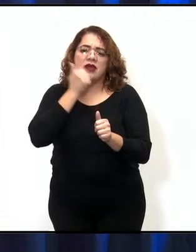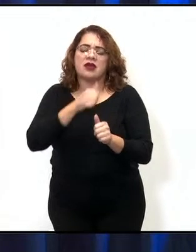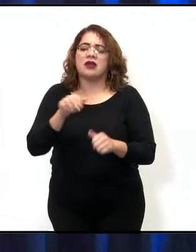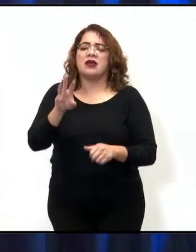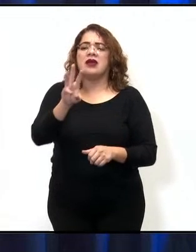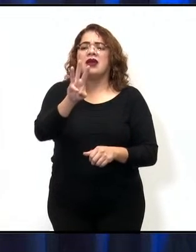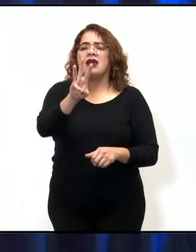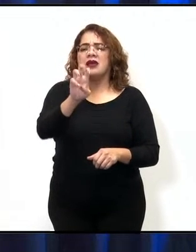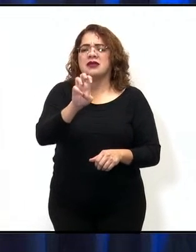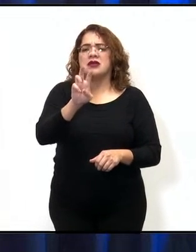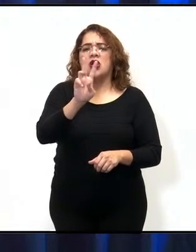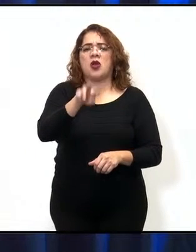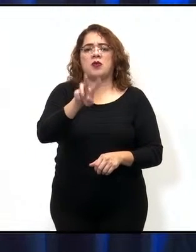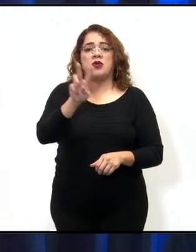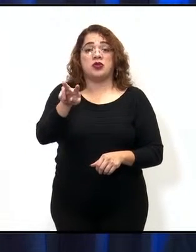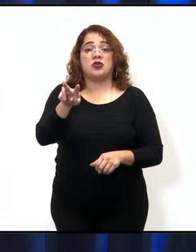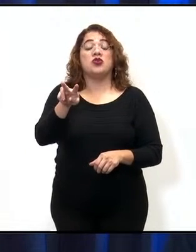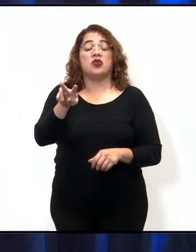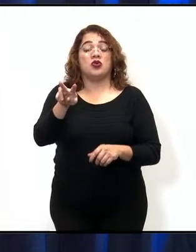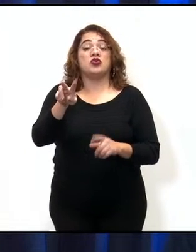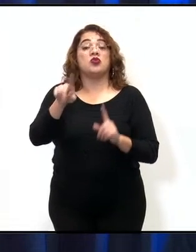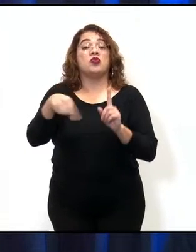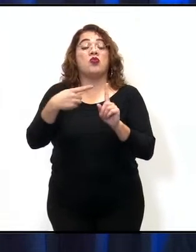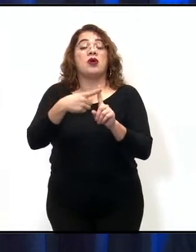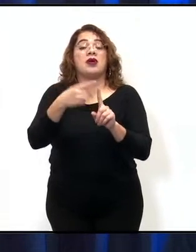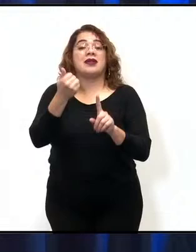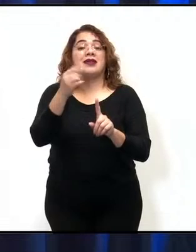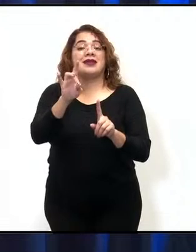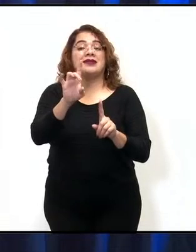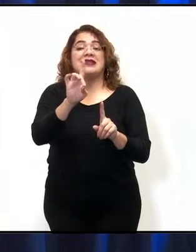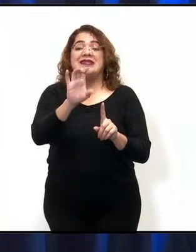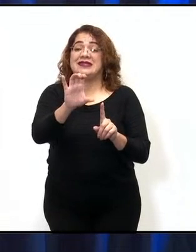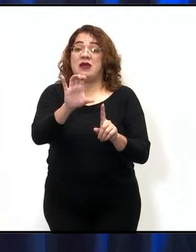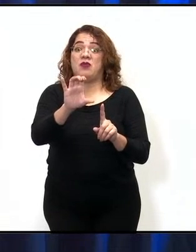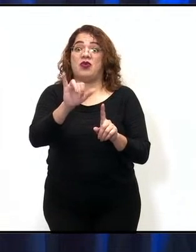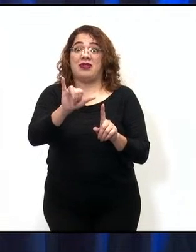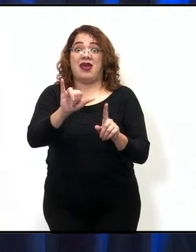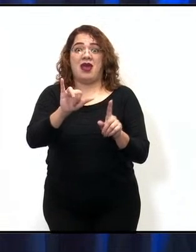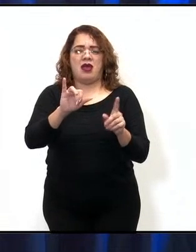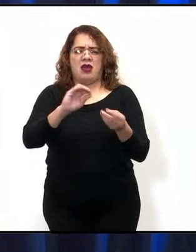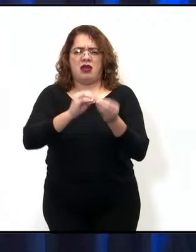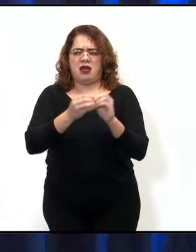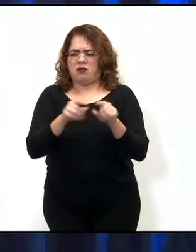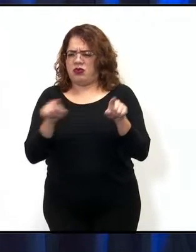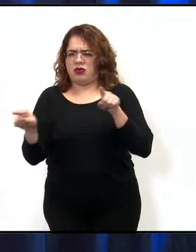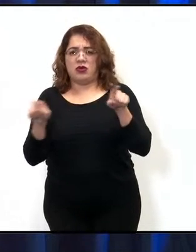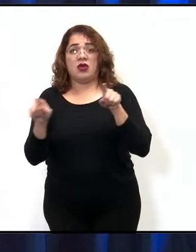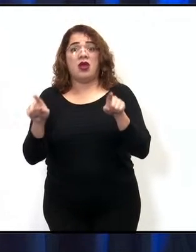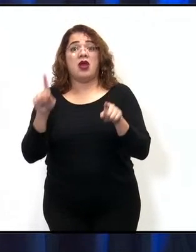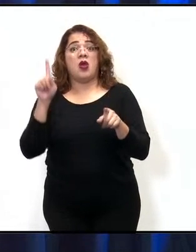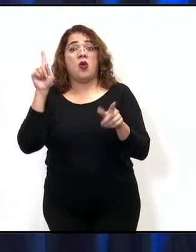622 para ser exacto, el 18 de diciembre. Eso es un aumento de